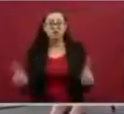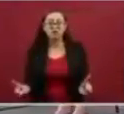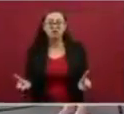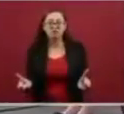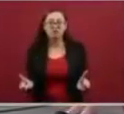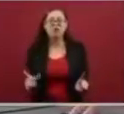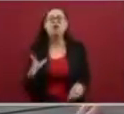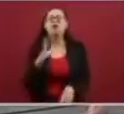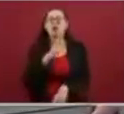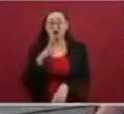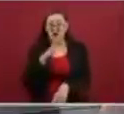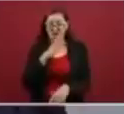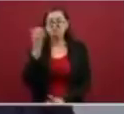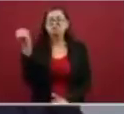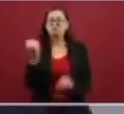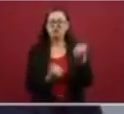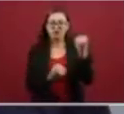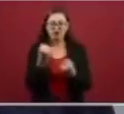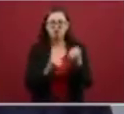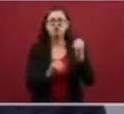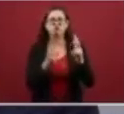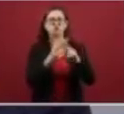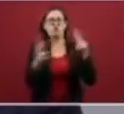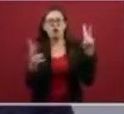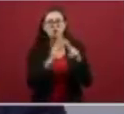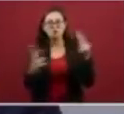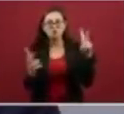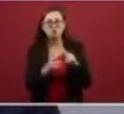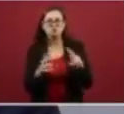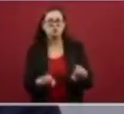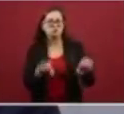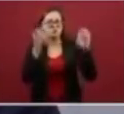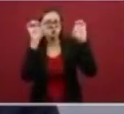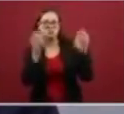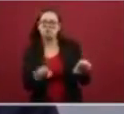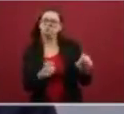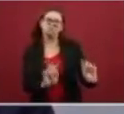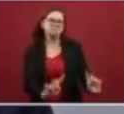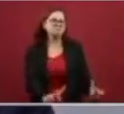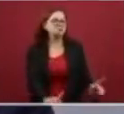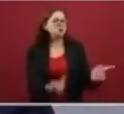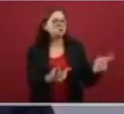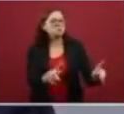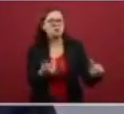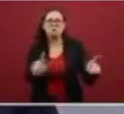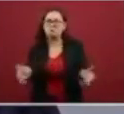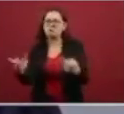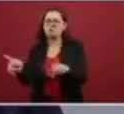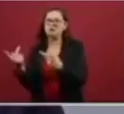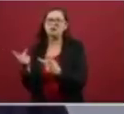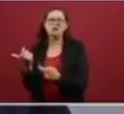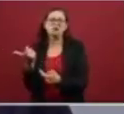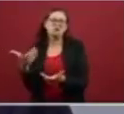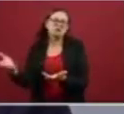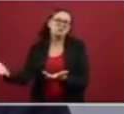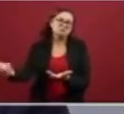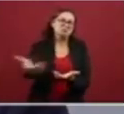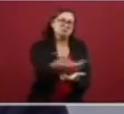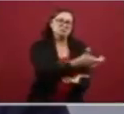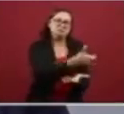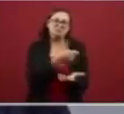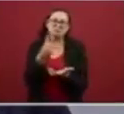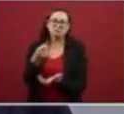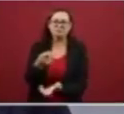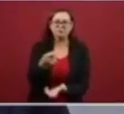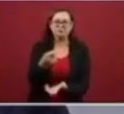la flotilla de camionetas y carros de lujo y lo obtenido se entregó a